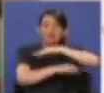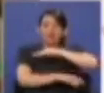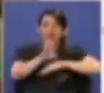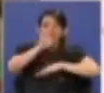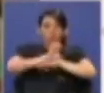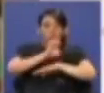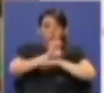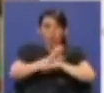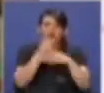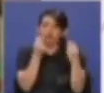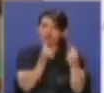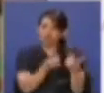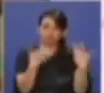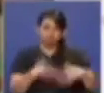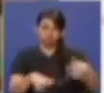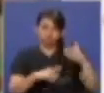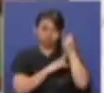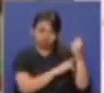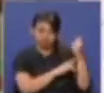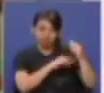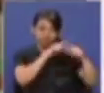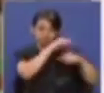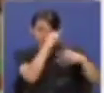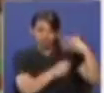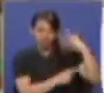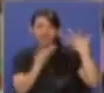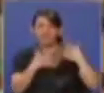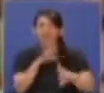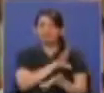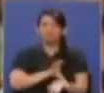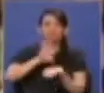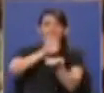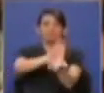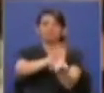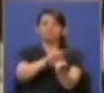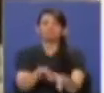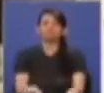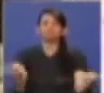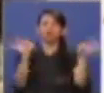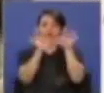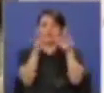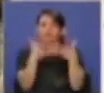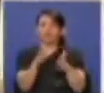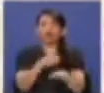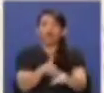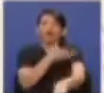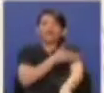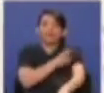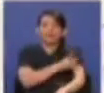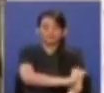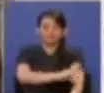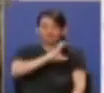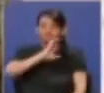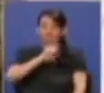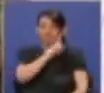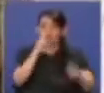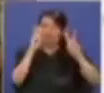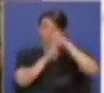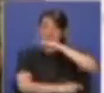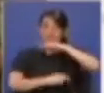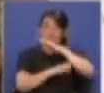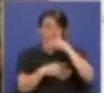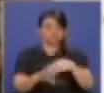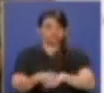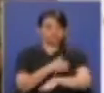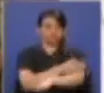existen muchos recursos. Hemos hecho ya inversiones muy importantes con las regalías anticipadas de la gran minería, para